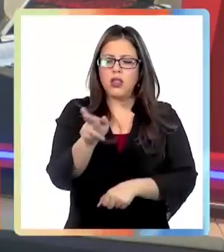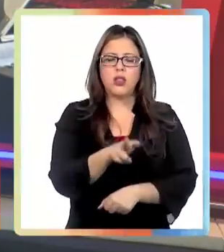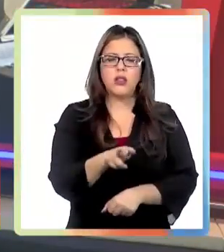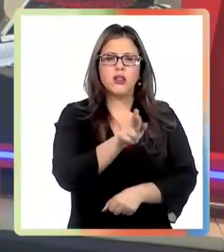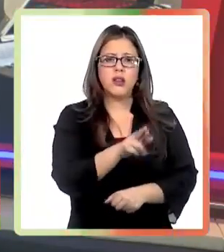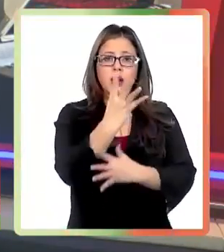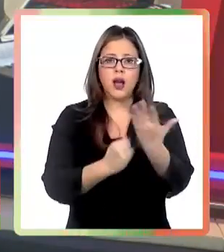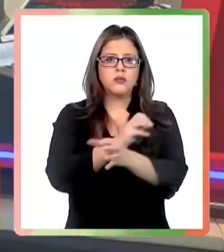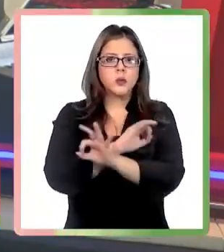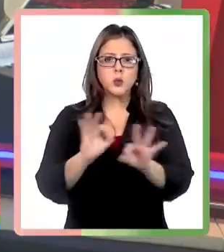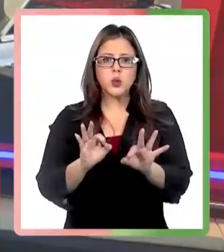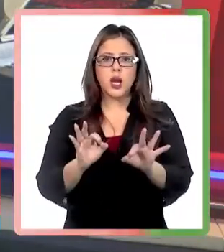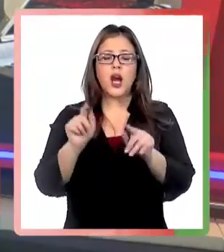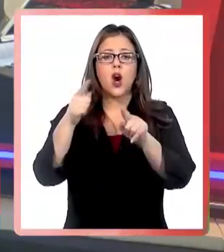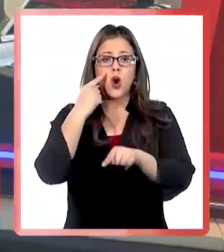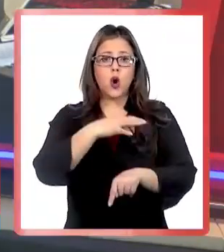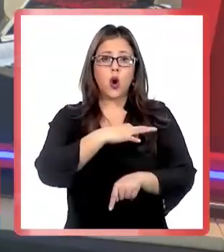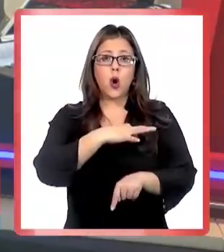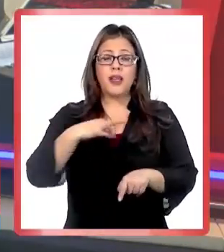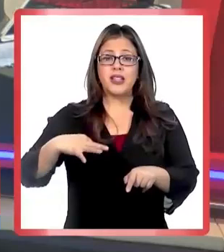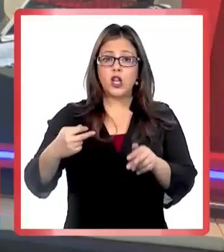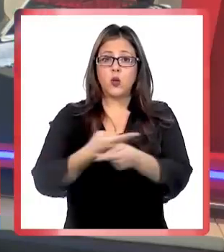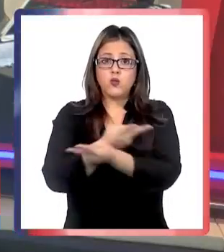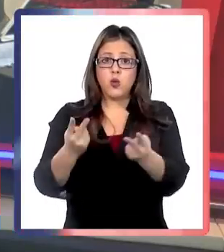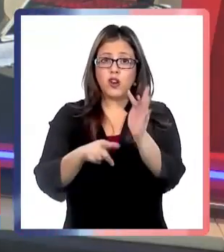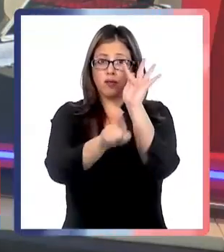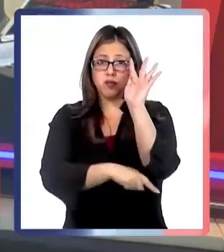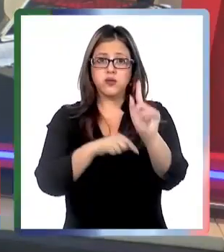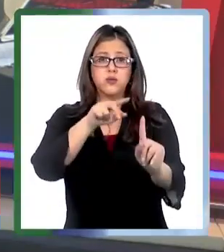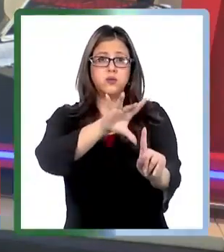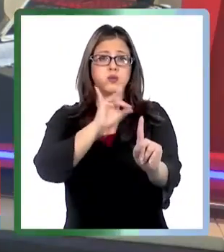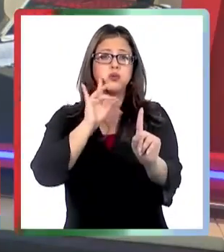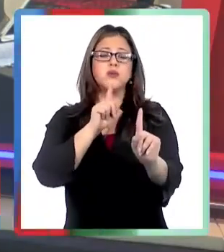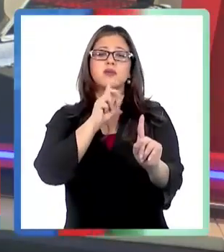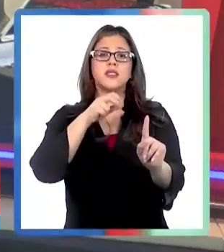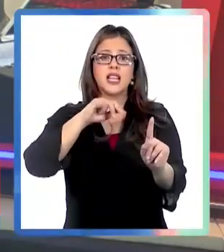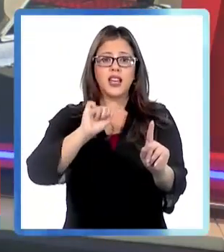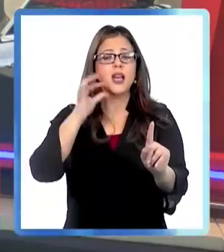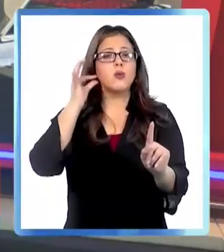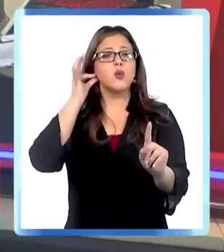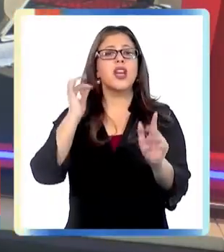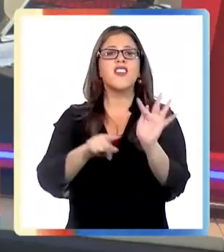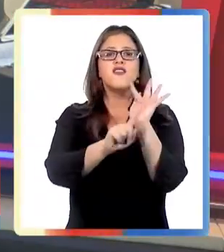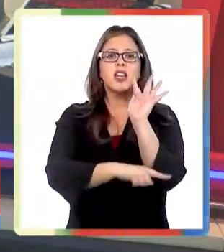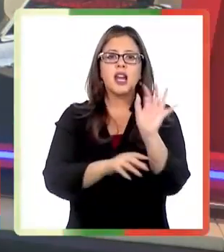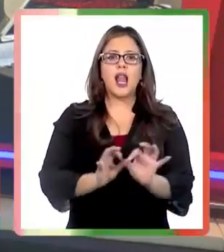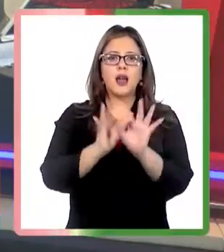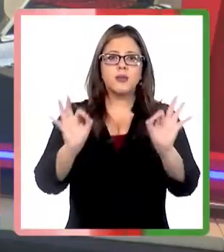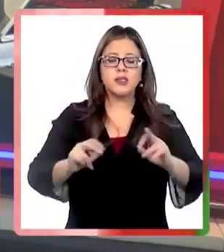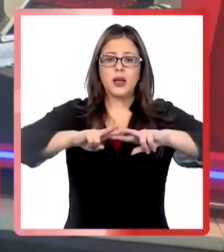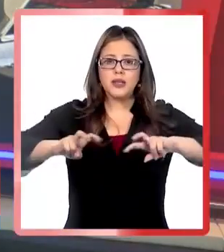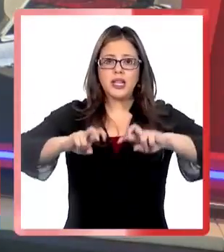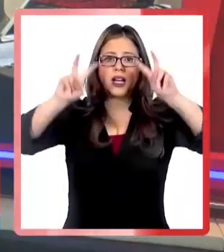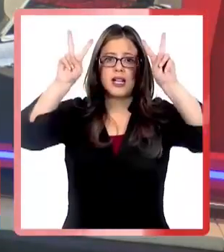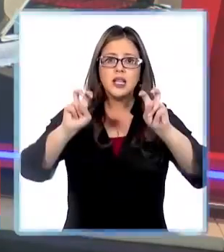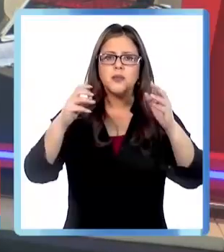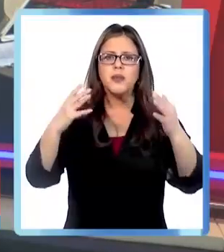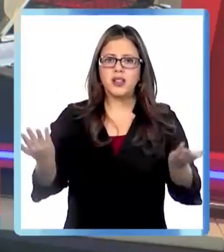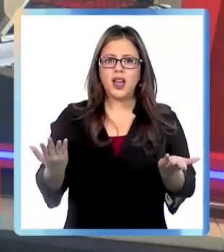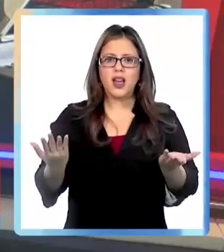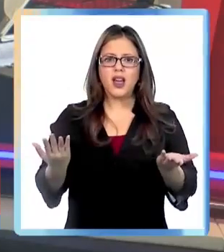nunca acabar. Tanto así que el Ministerio Público decidió nombrar a Tania Sirombal como fiscal exclusiva para investigar